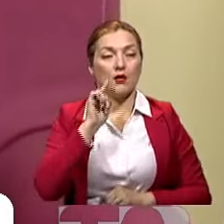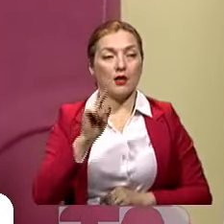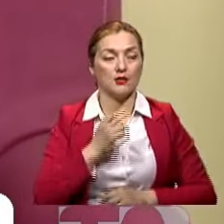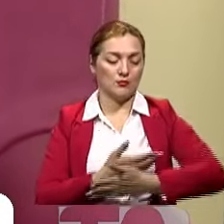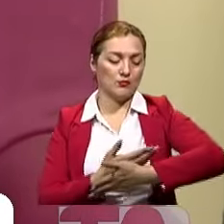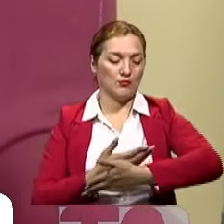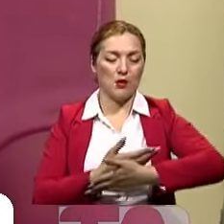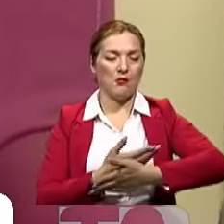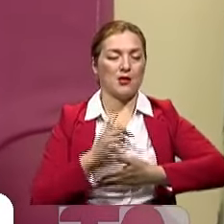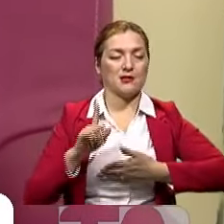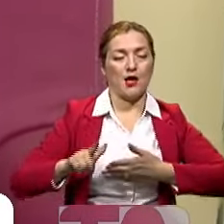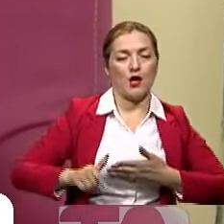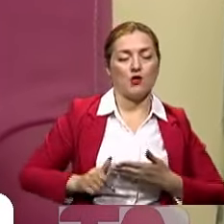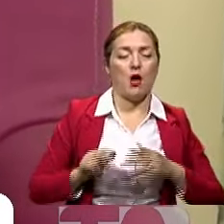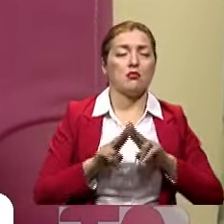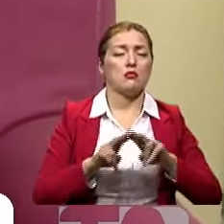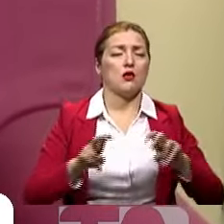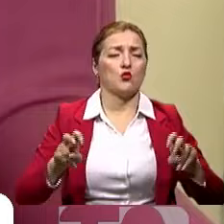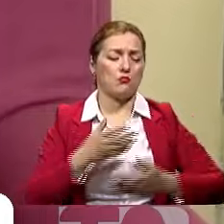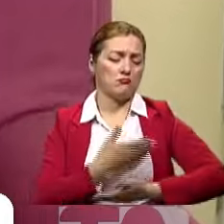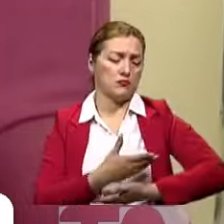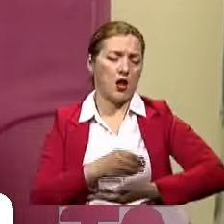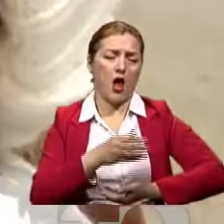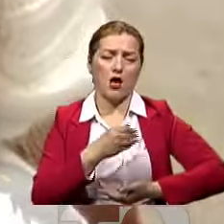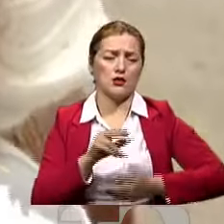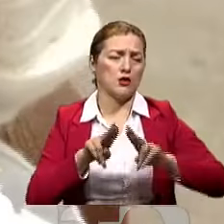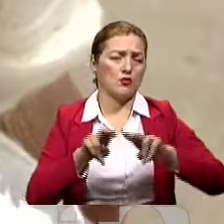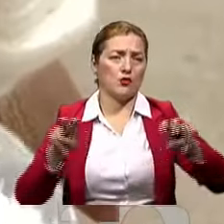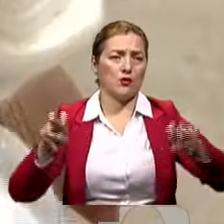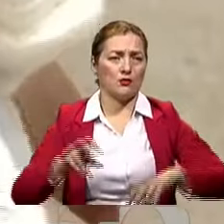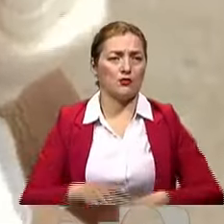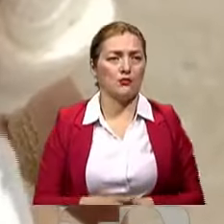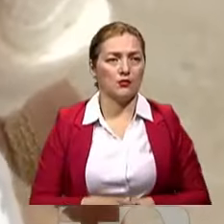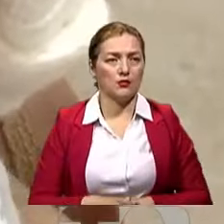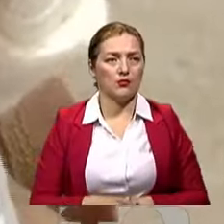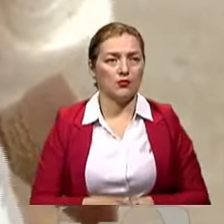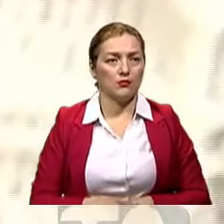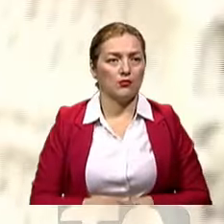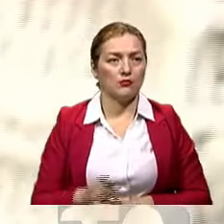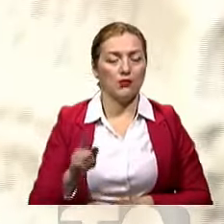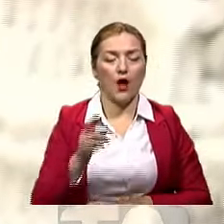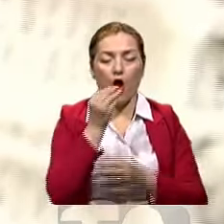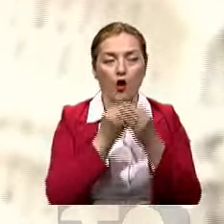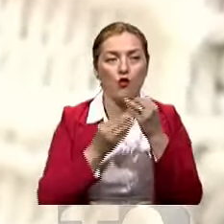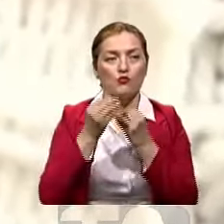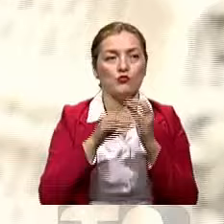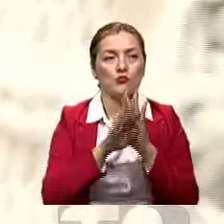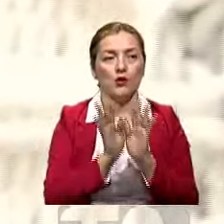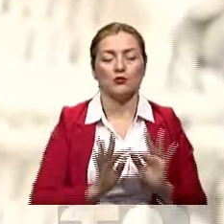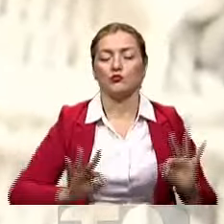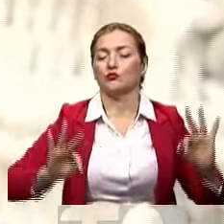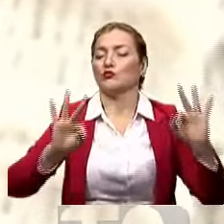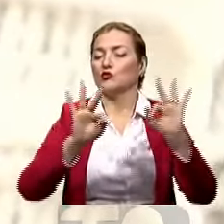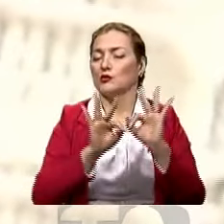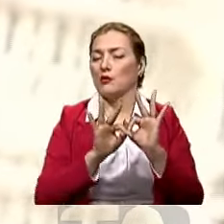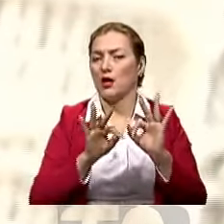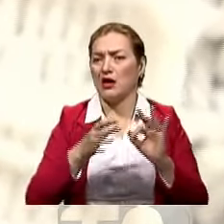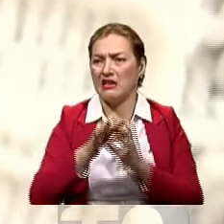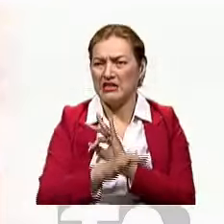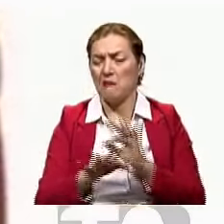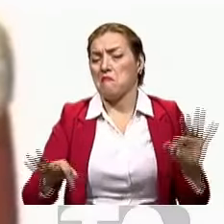algo natural de nosotros que generamos la leche. La leche materna es considerada el alimento ideal e insustituible para el